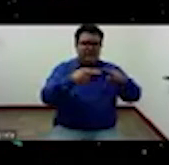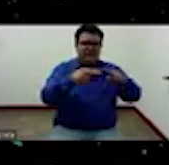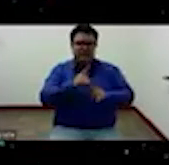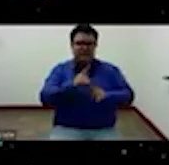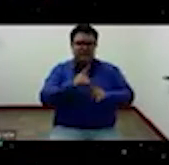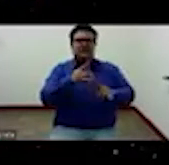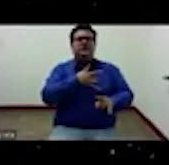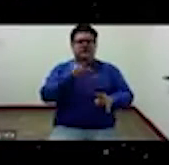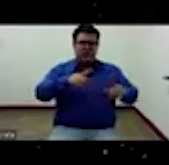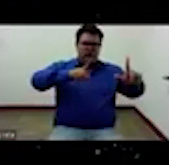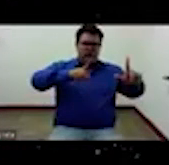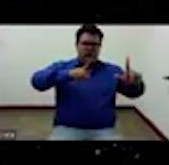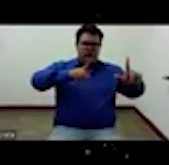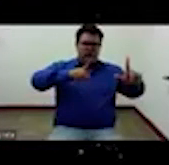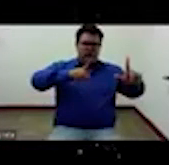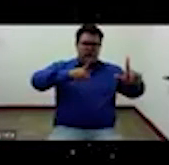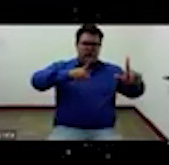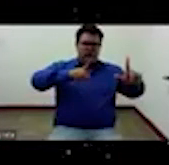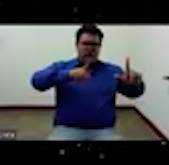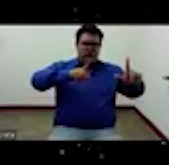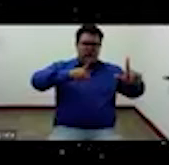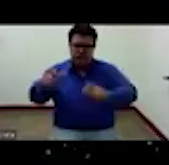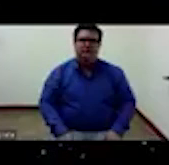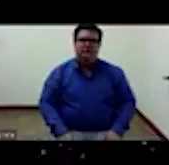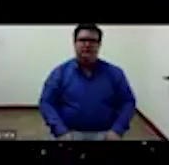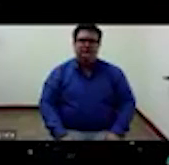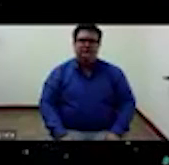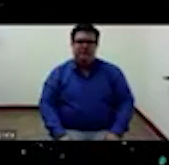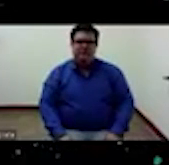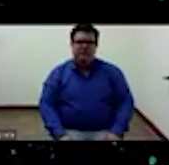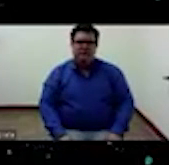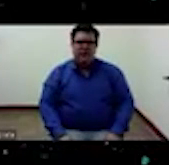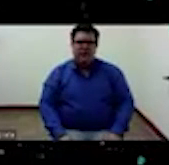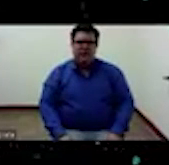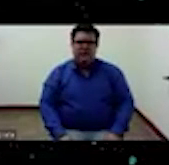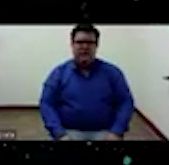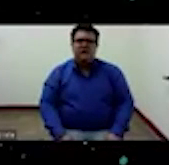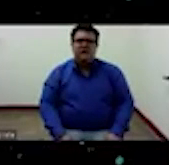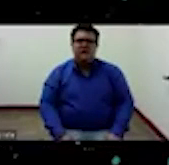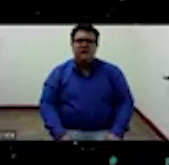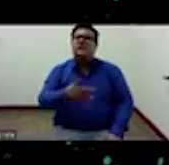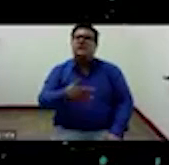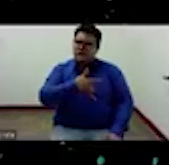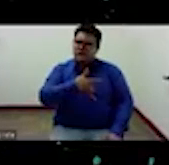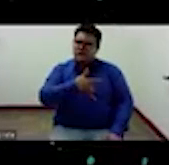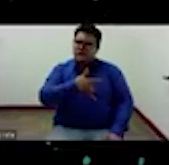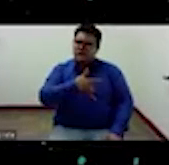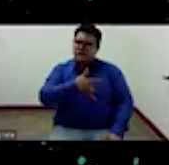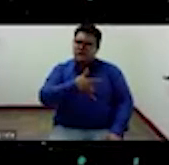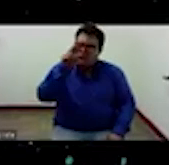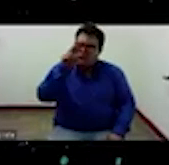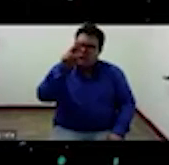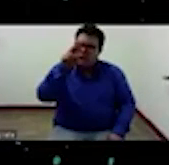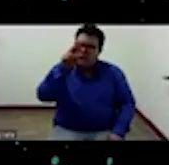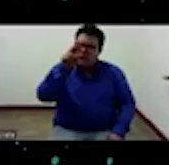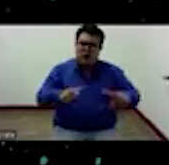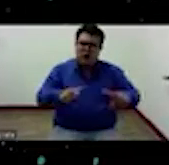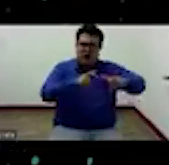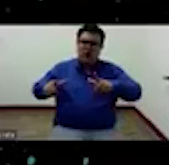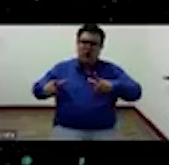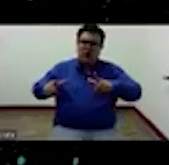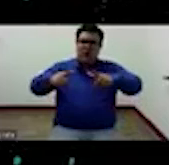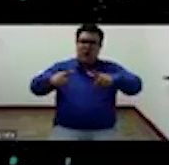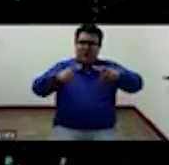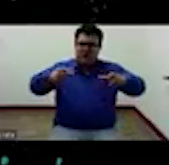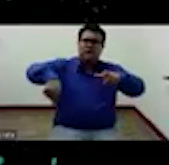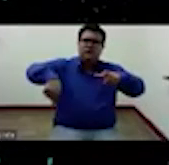lo almacenado allí. Lo que ven entre los frascos son son discos de vinilo triturados,